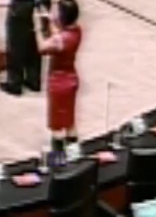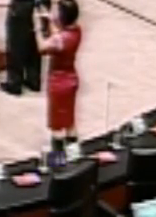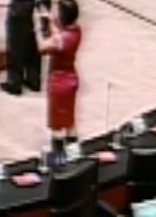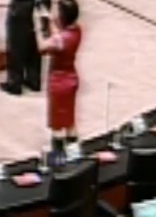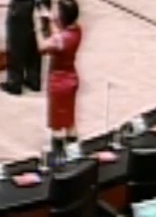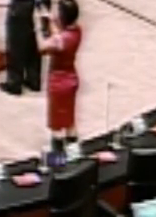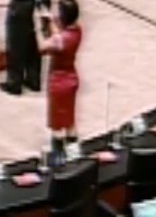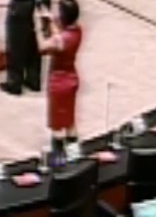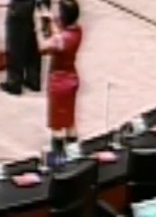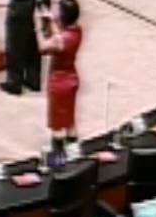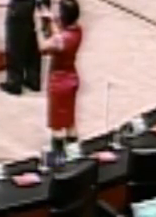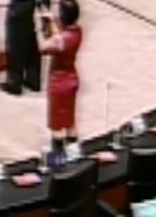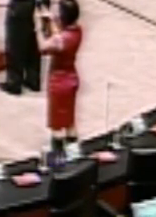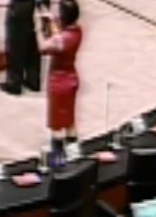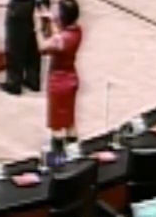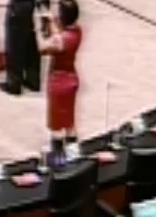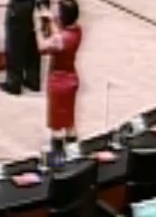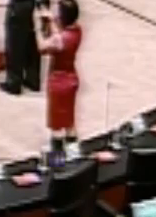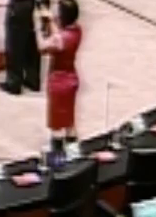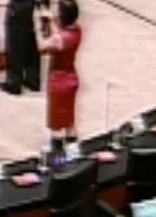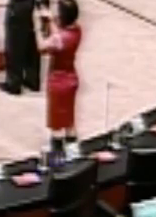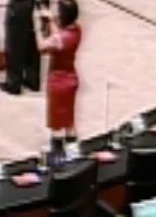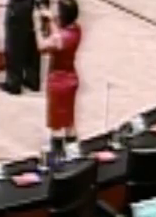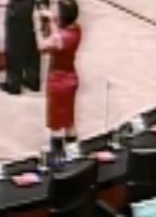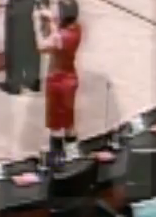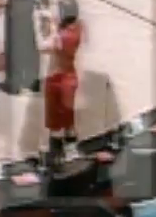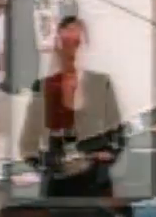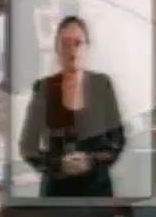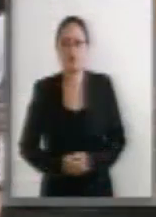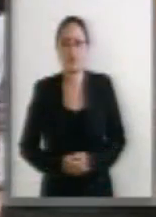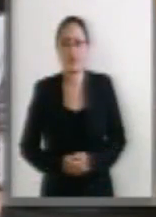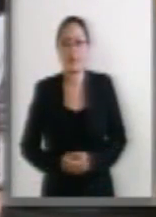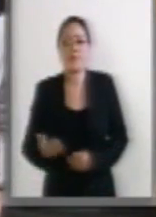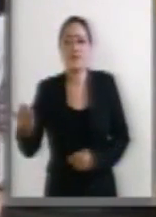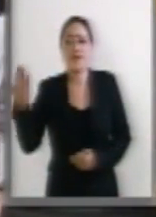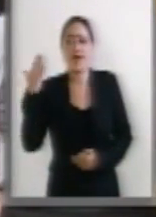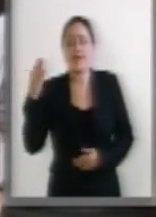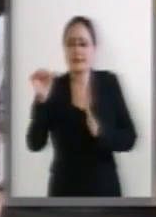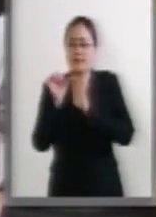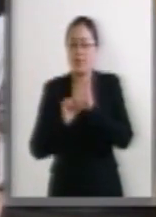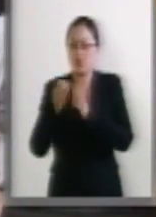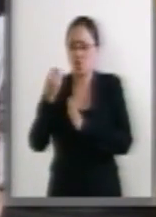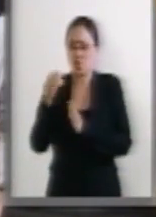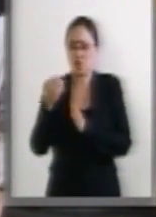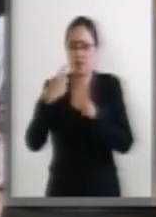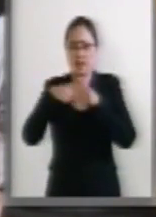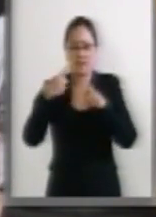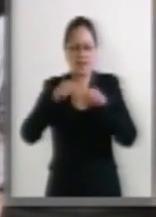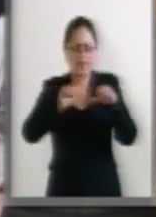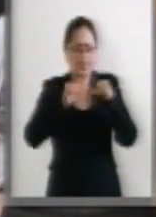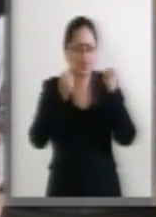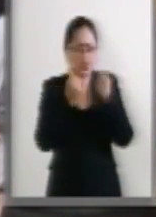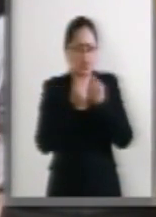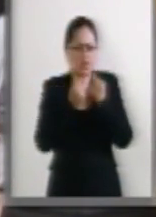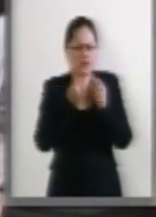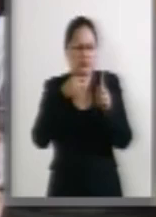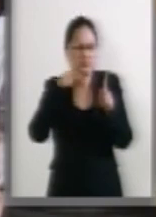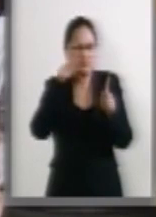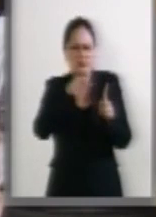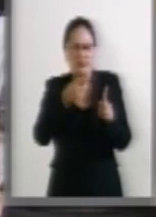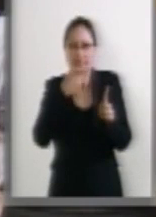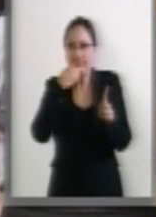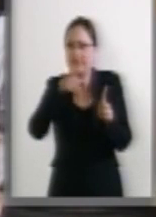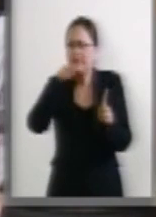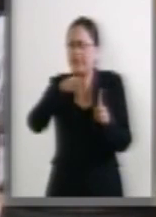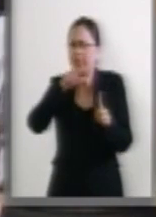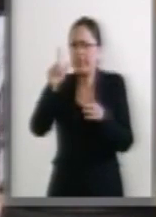diversas organizaciones internacionales le otorgaron a la Ley de Transparencia y